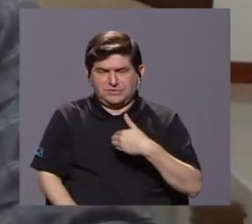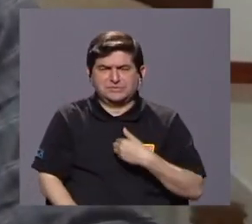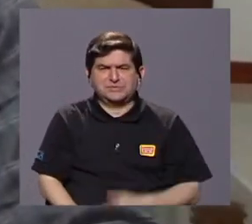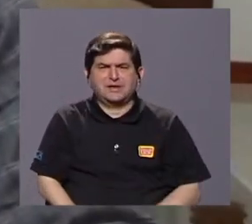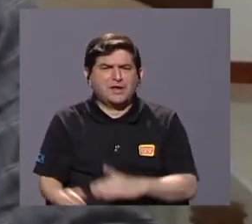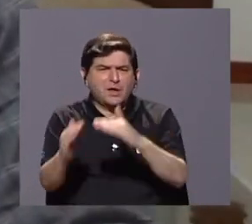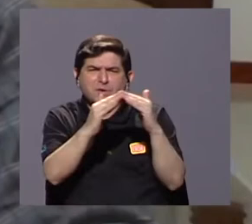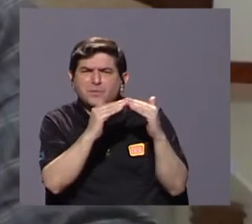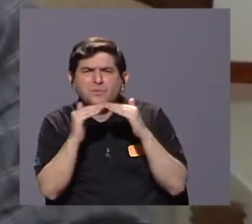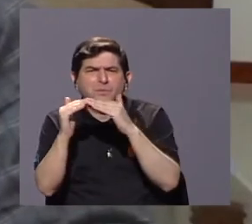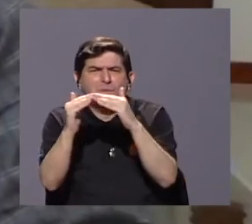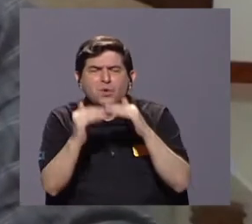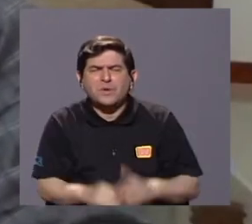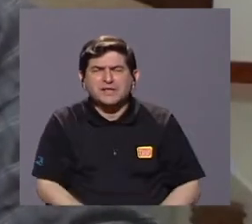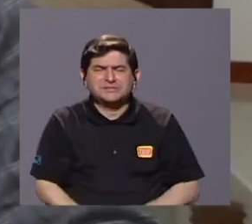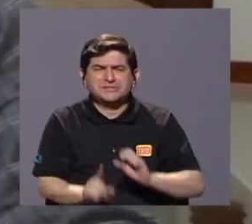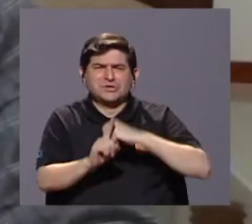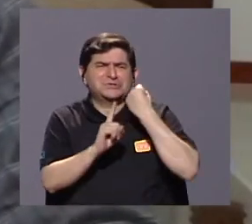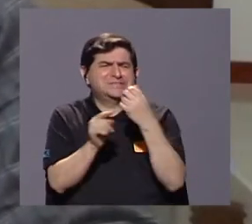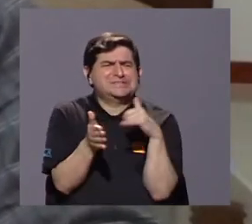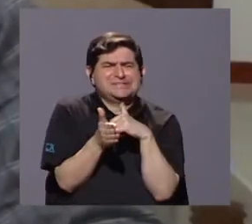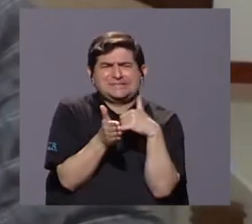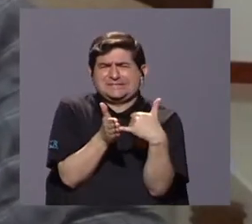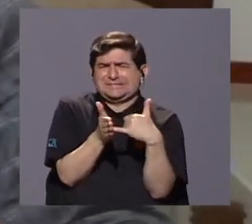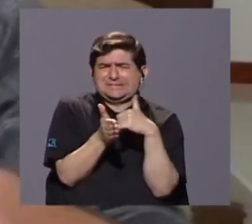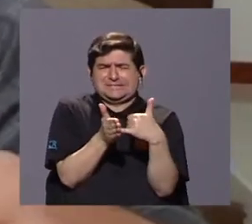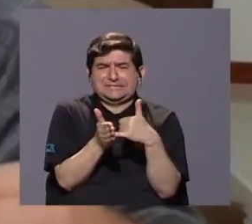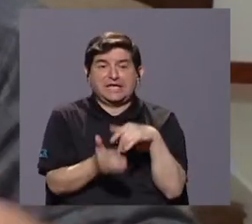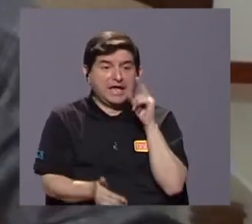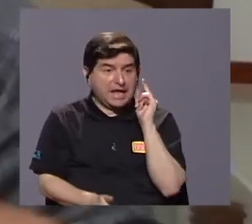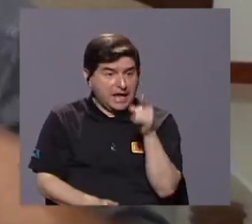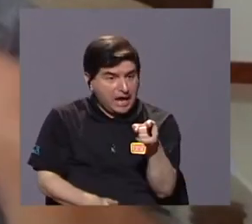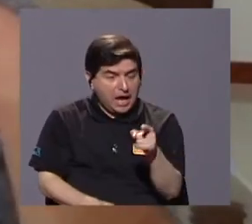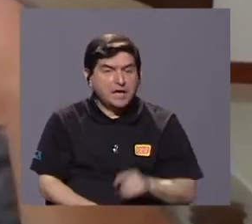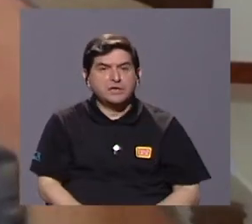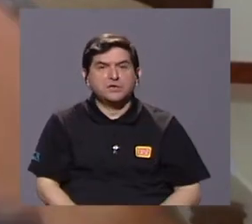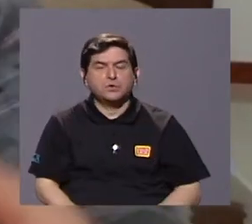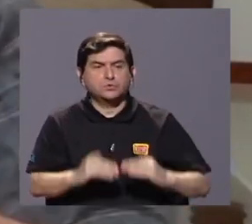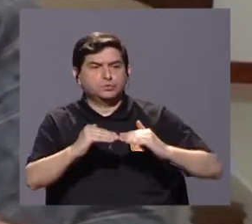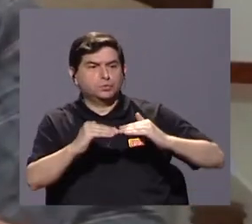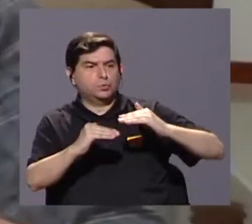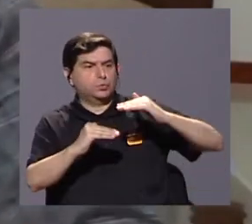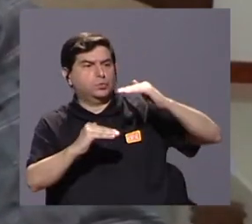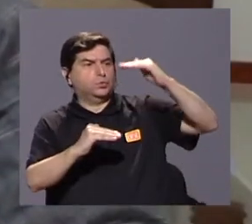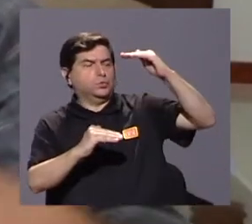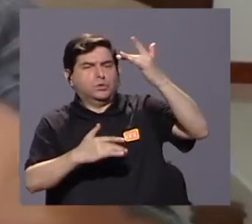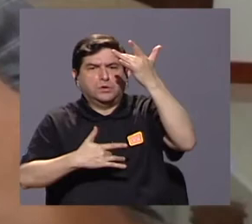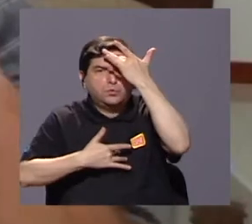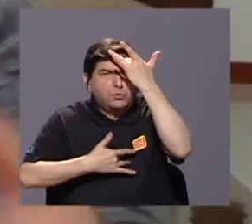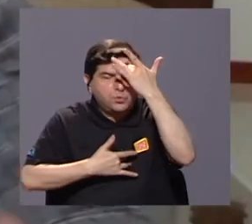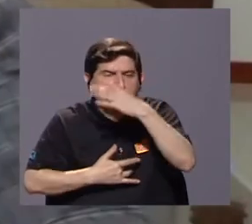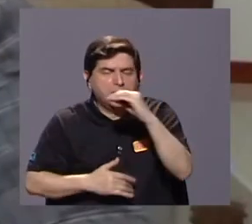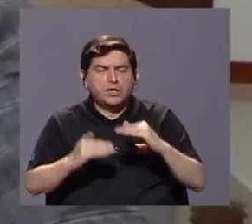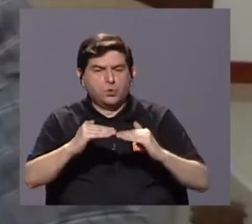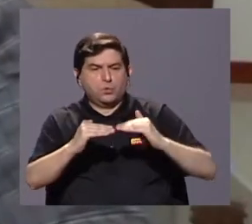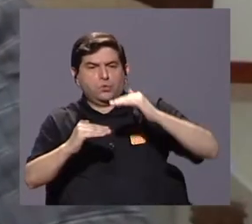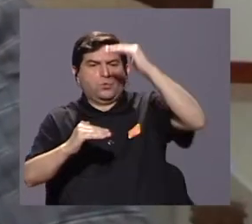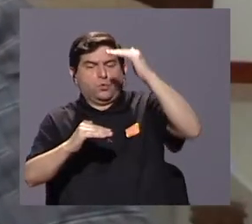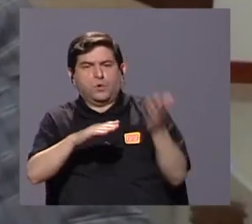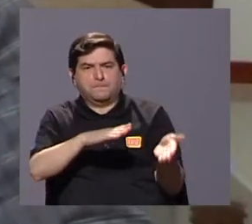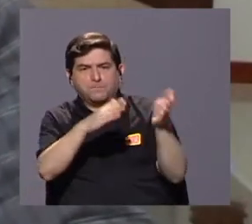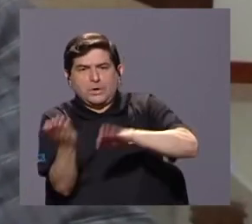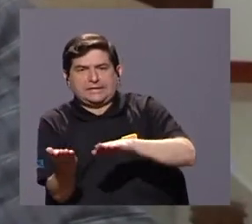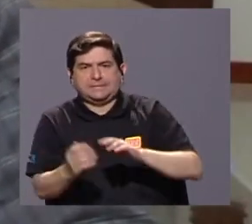de población en vulnerabilidad llegaron a tener la mayor tasa de enfermedad y la mayor tasa de